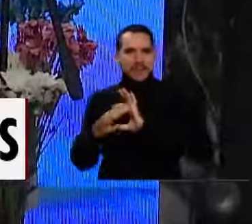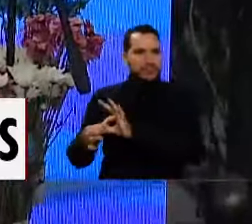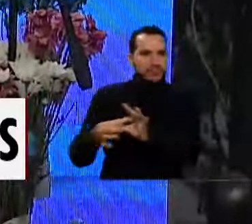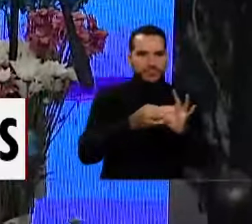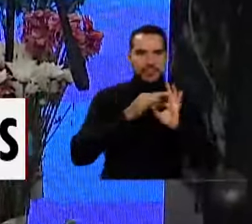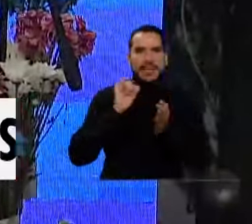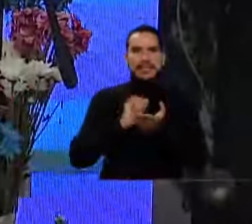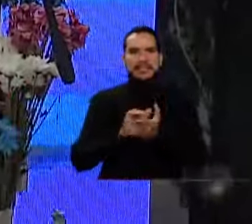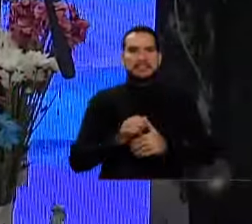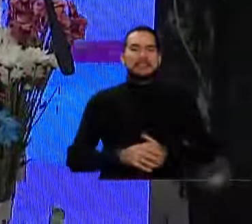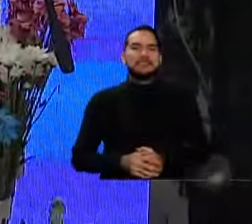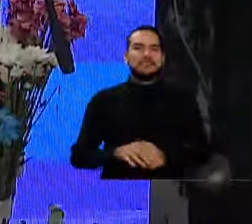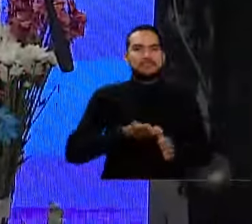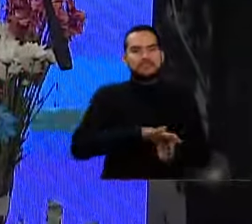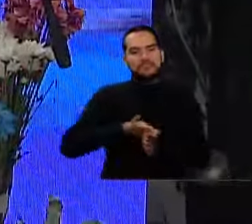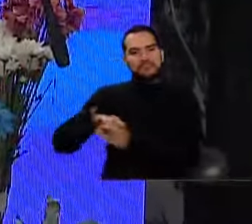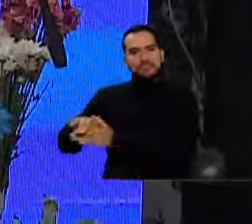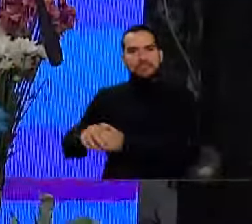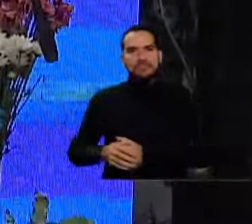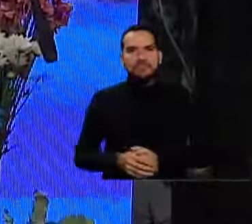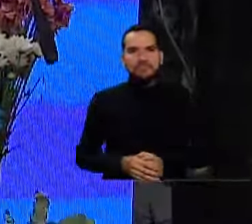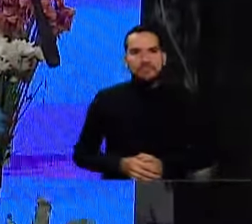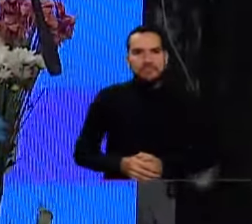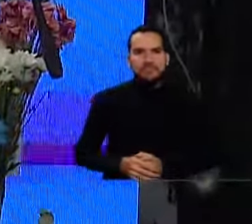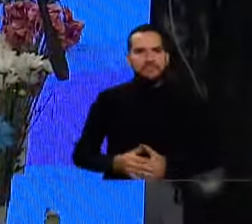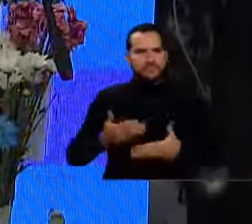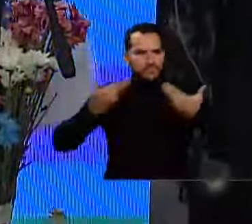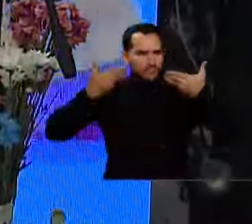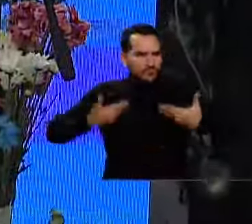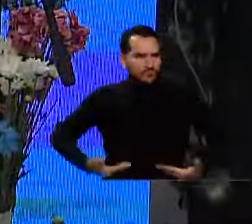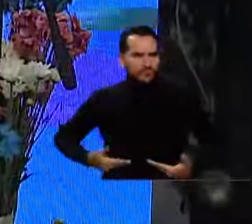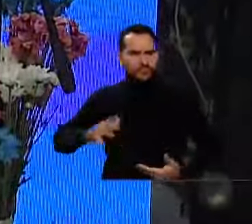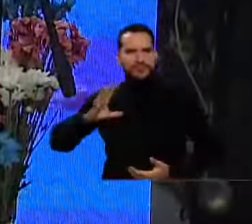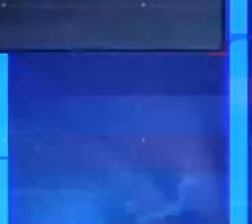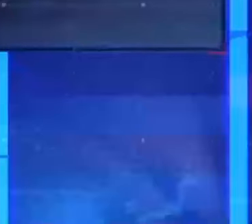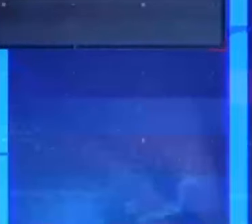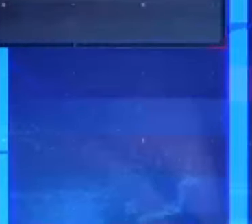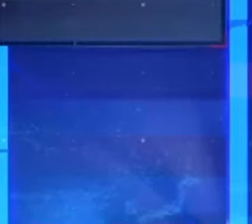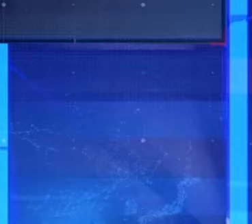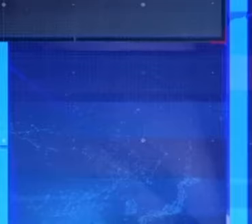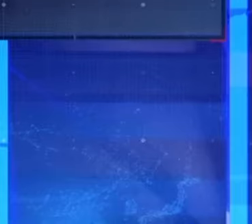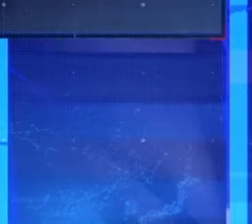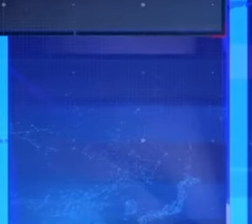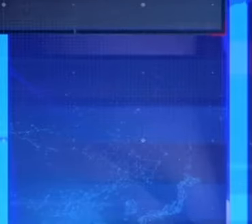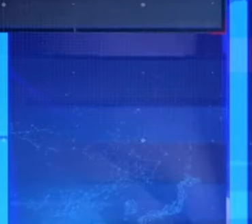trabe que camina, travesti enraizada en nuestros sueños.